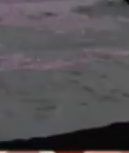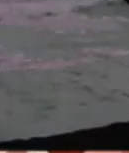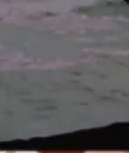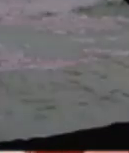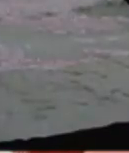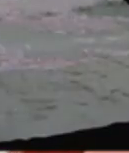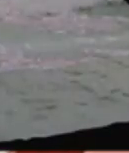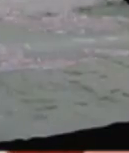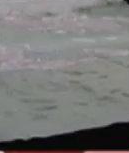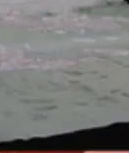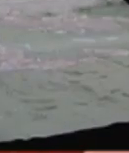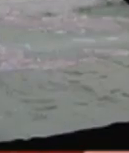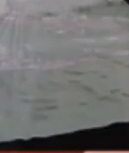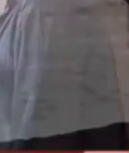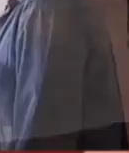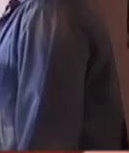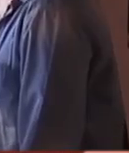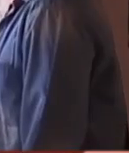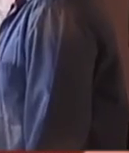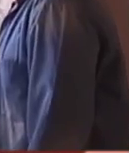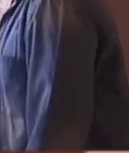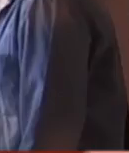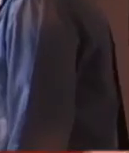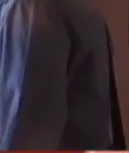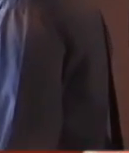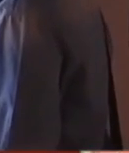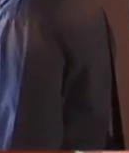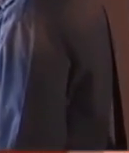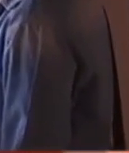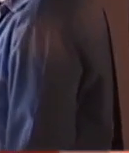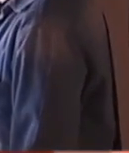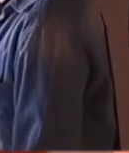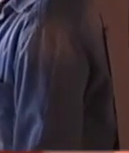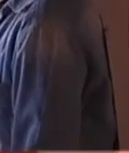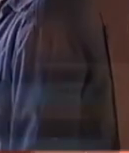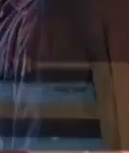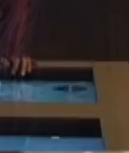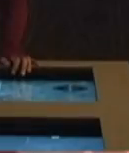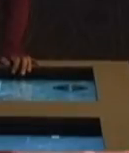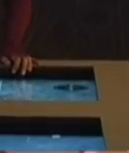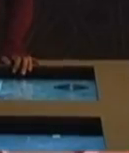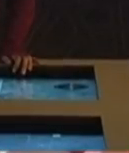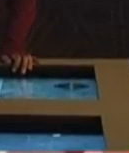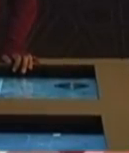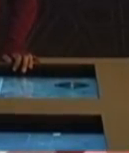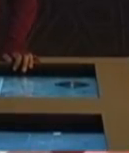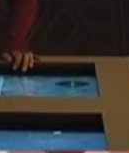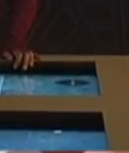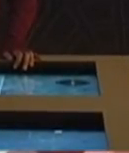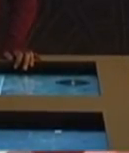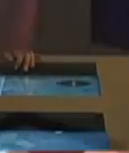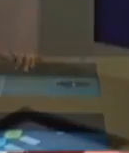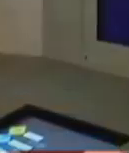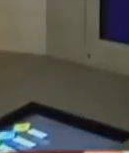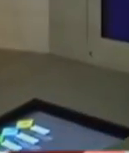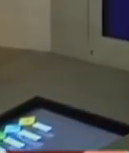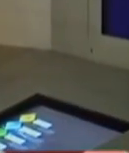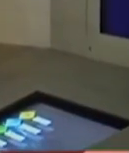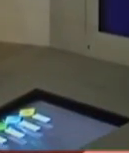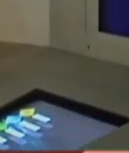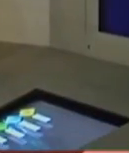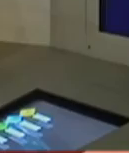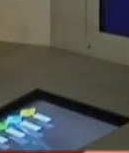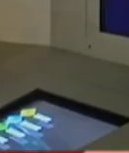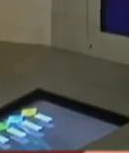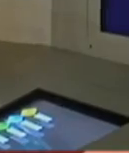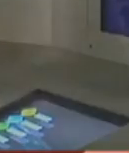mostrar la transformación de la Ciudad de México. Es un lugar a disposición de especialistas, autoridades y público en general para conocer las condiciones